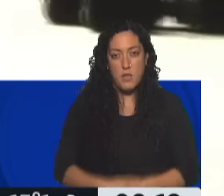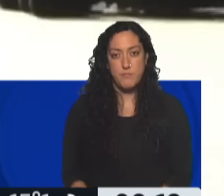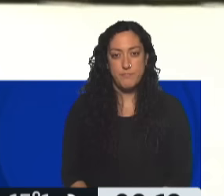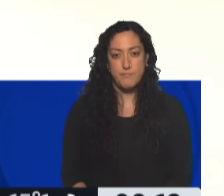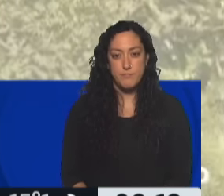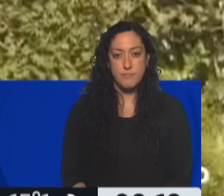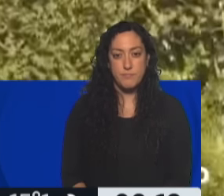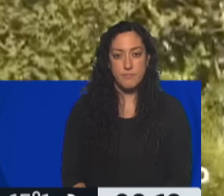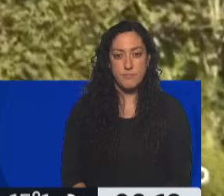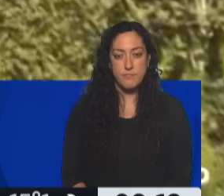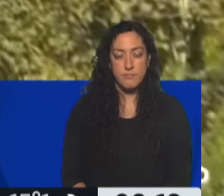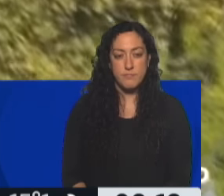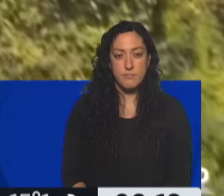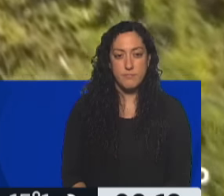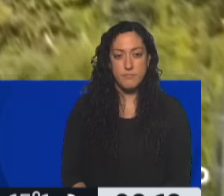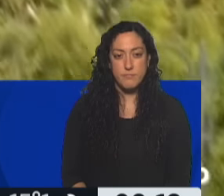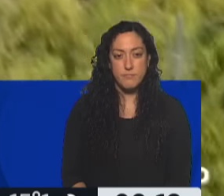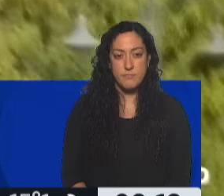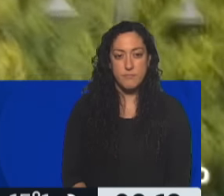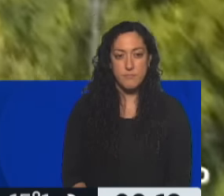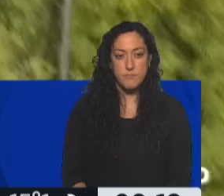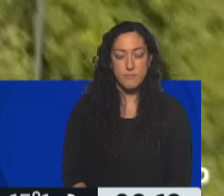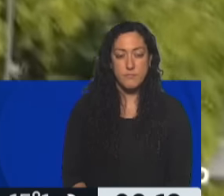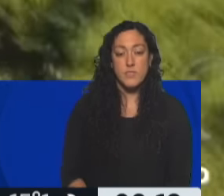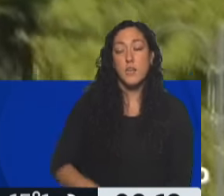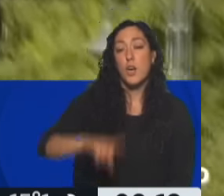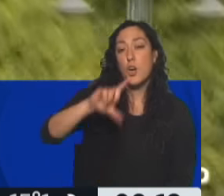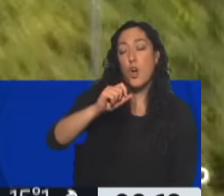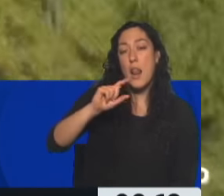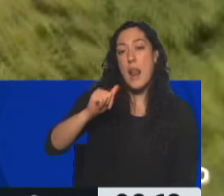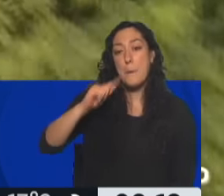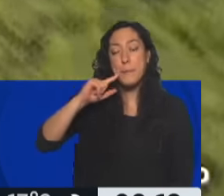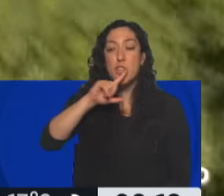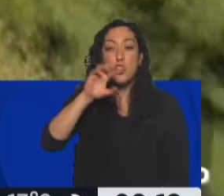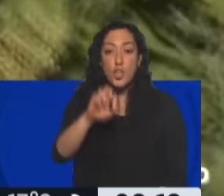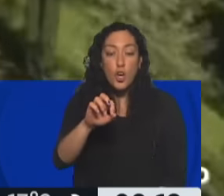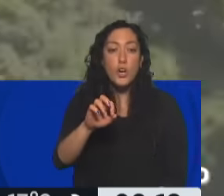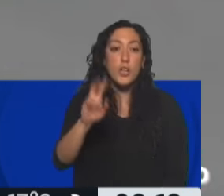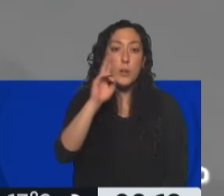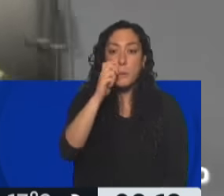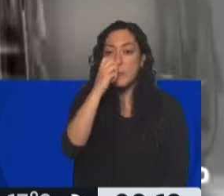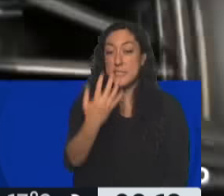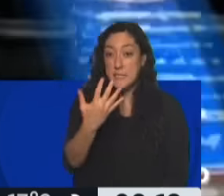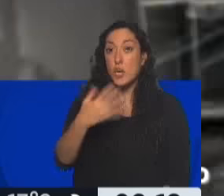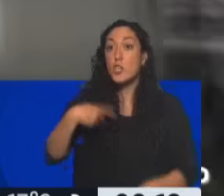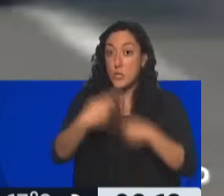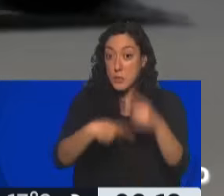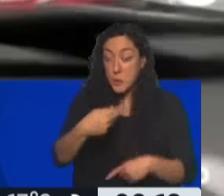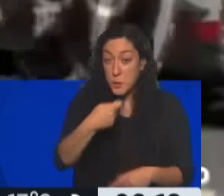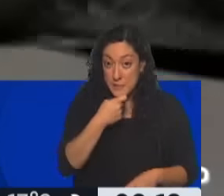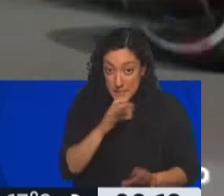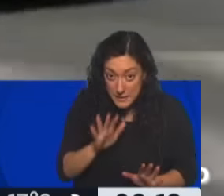De la mano de Colapinto y su continuidad en la butaca en 2025,